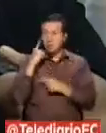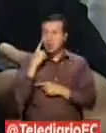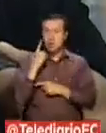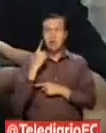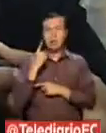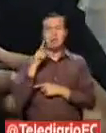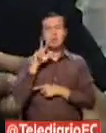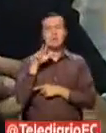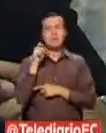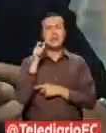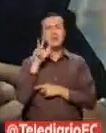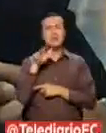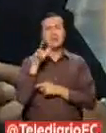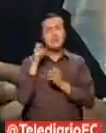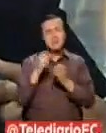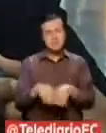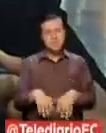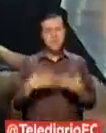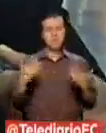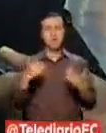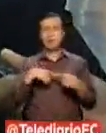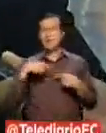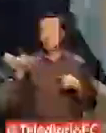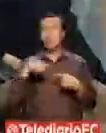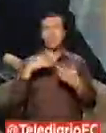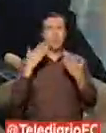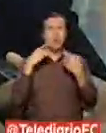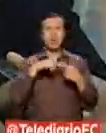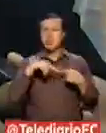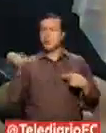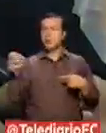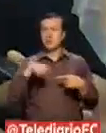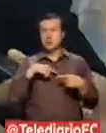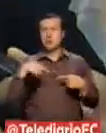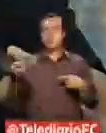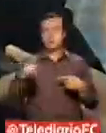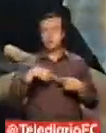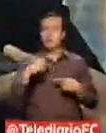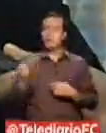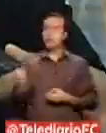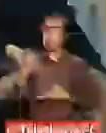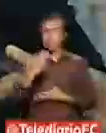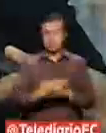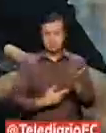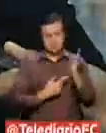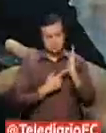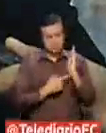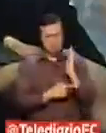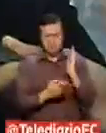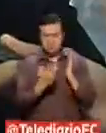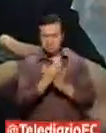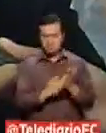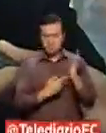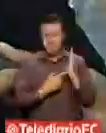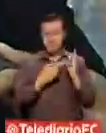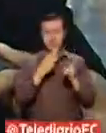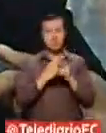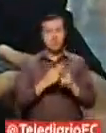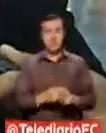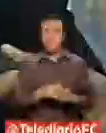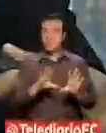perdido casi 3 meses yendo y viniendo de Guayaquil para acá, para que me entreguen un informe sin